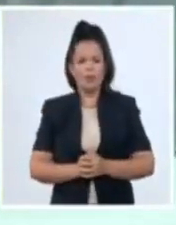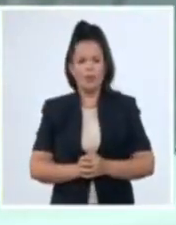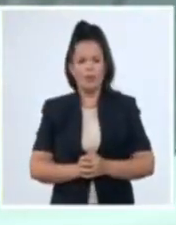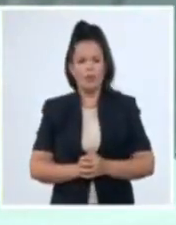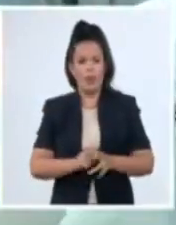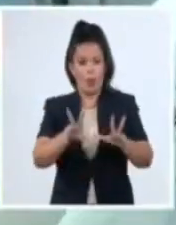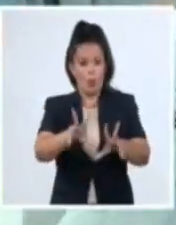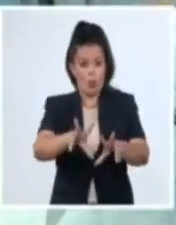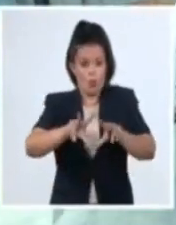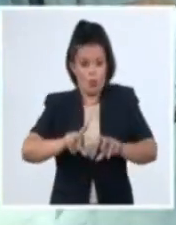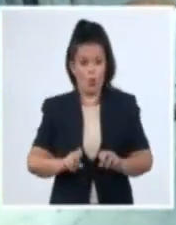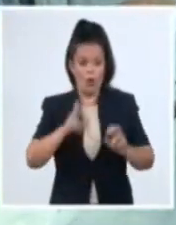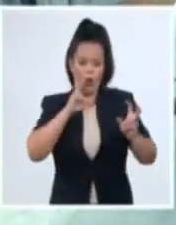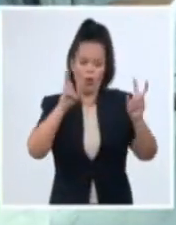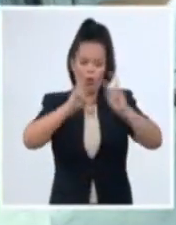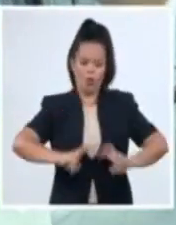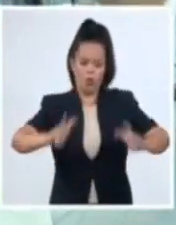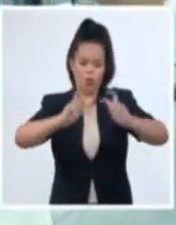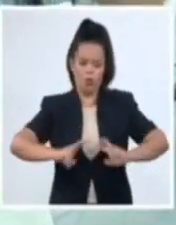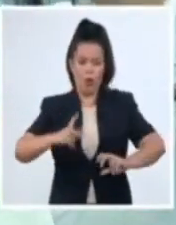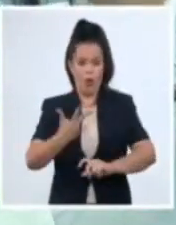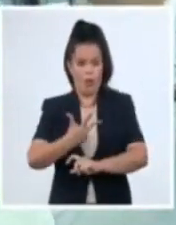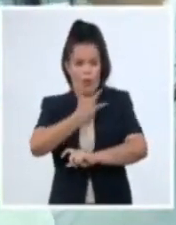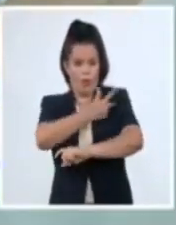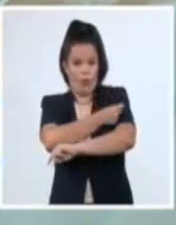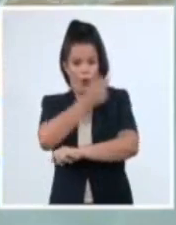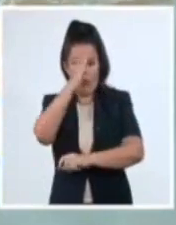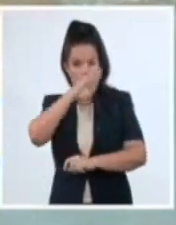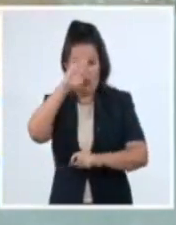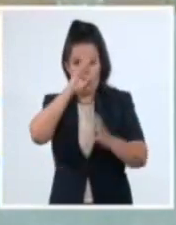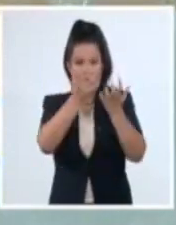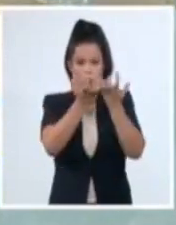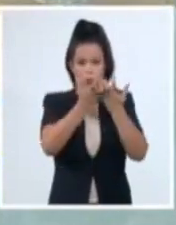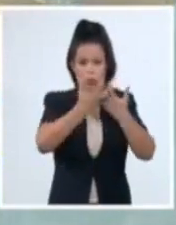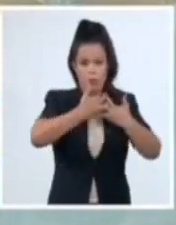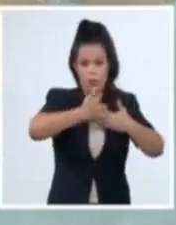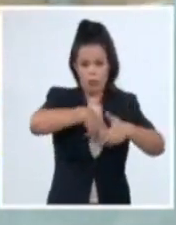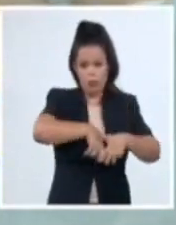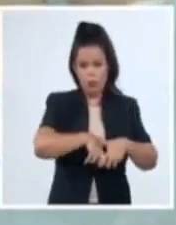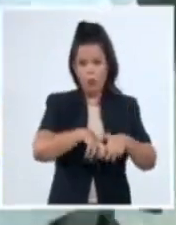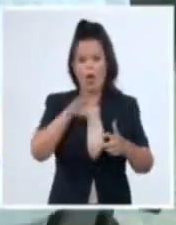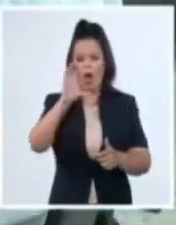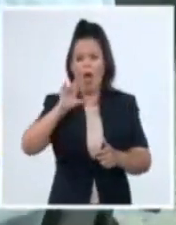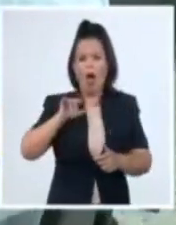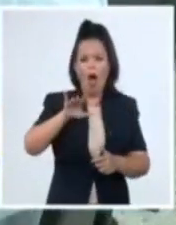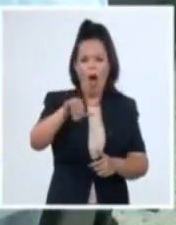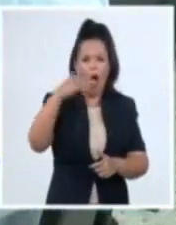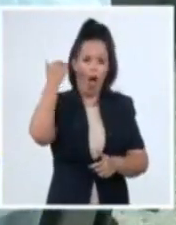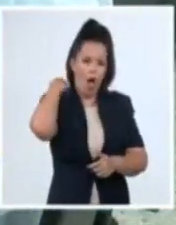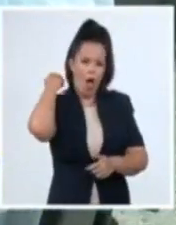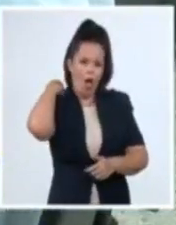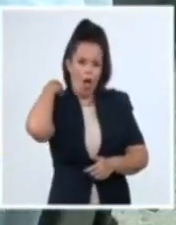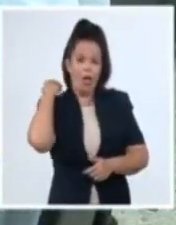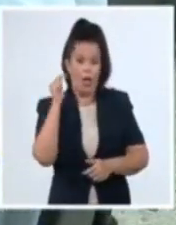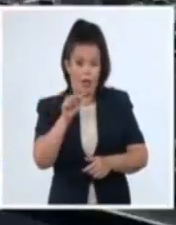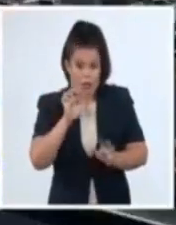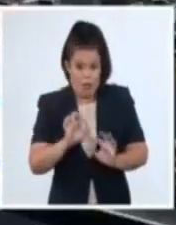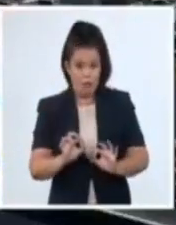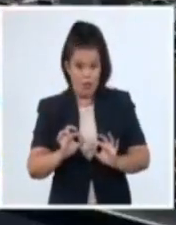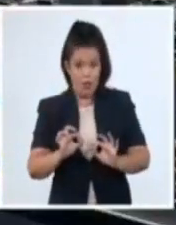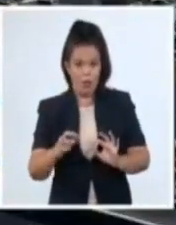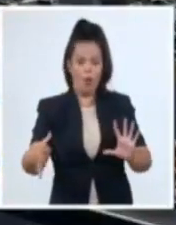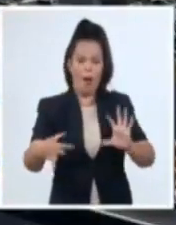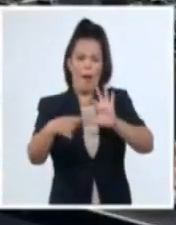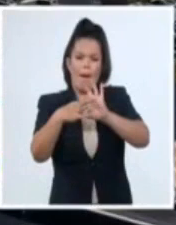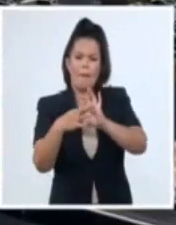nuevo estudio clínico con la vacuna cubana contra el cáncer de pulmón Zimavax EGF, ha anunciado el Instituto Roswell Park de Nueva